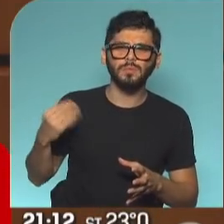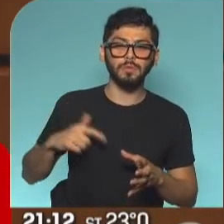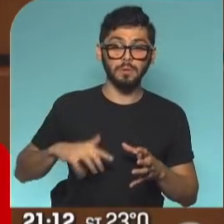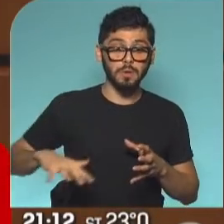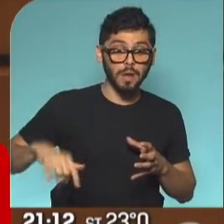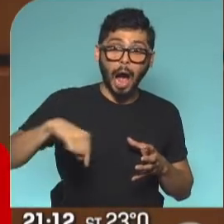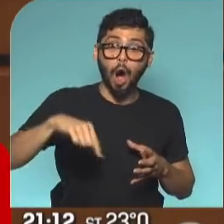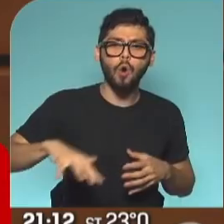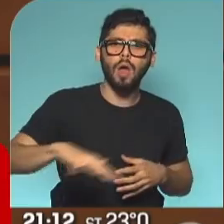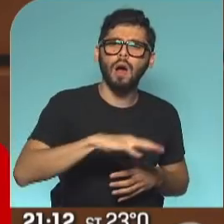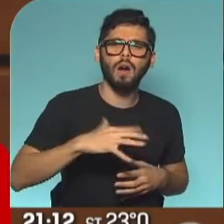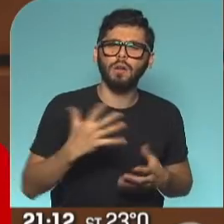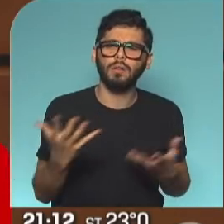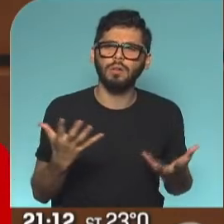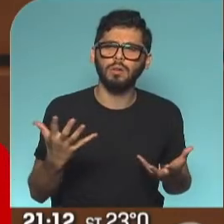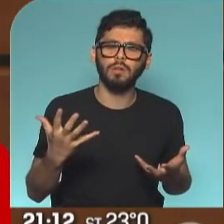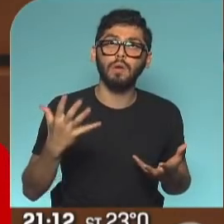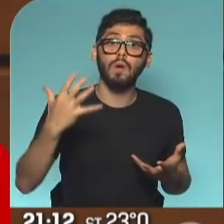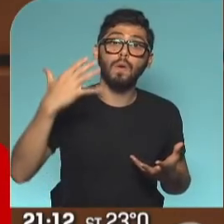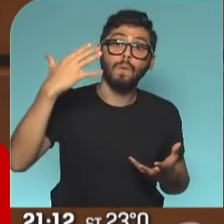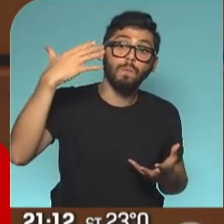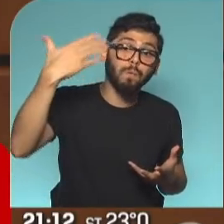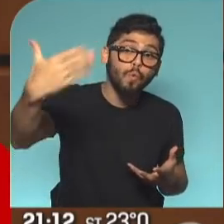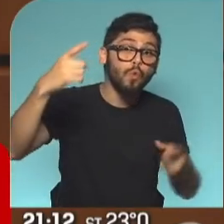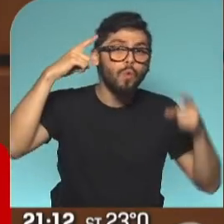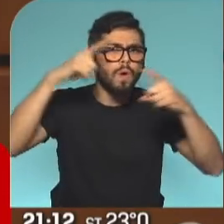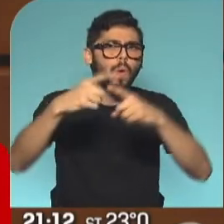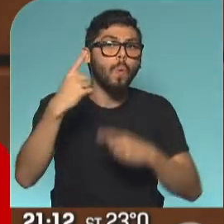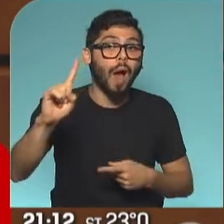donde estamos, sobre el lugar al que queremos ir.